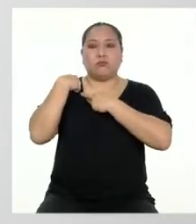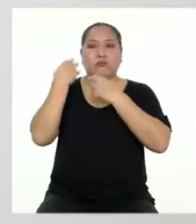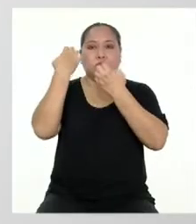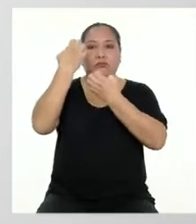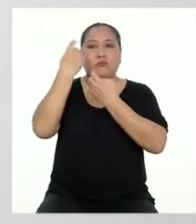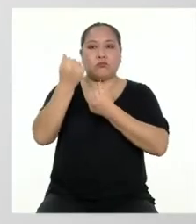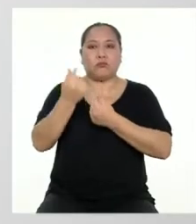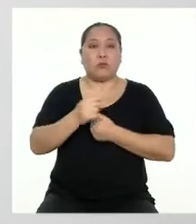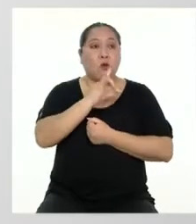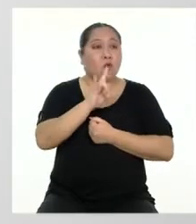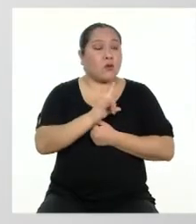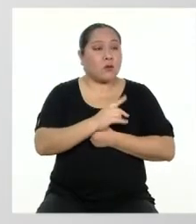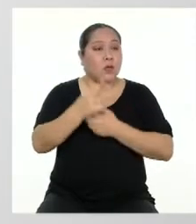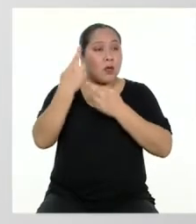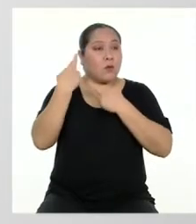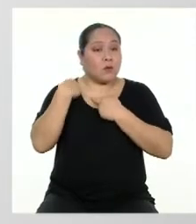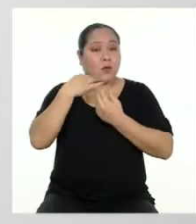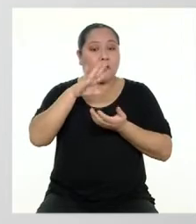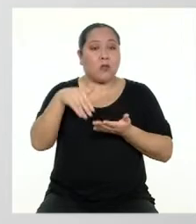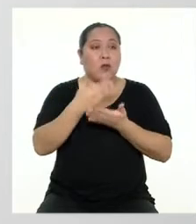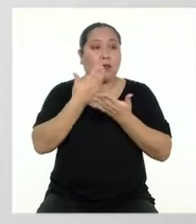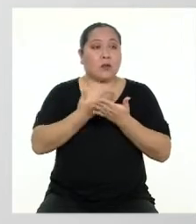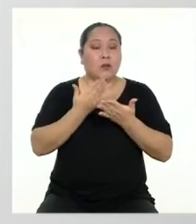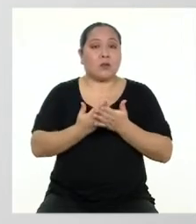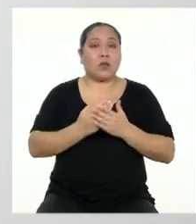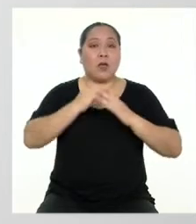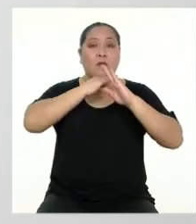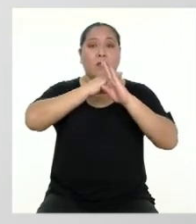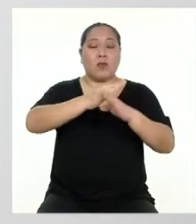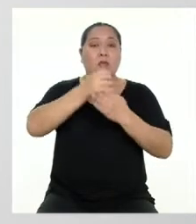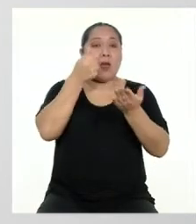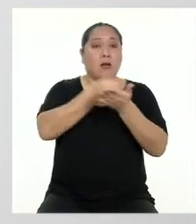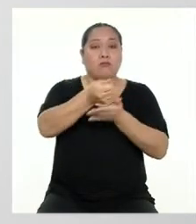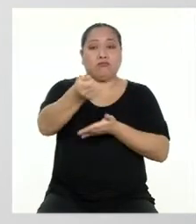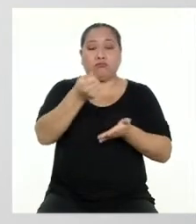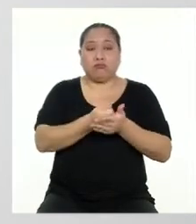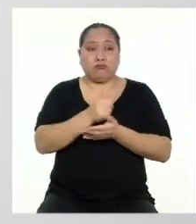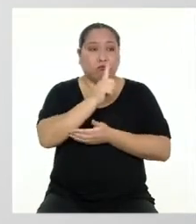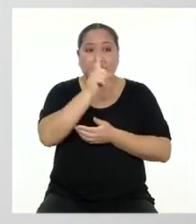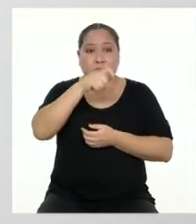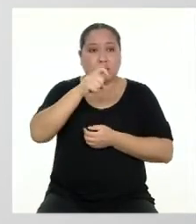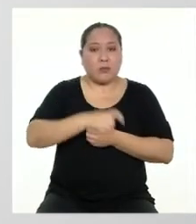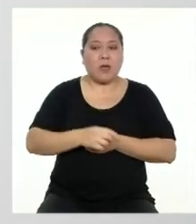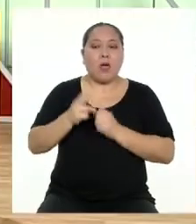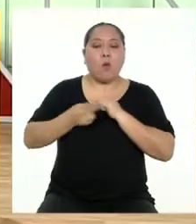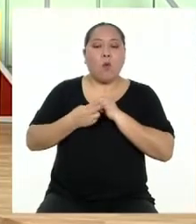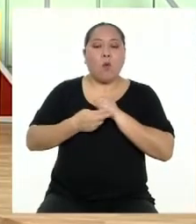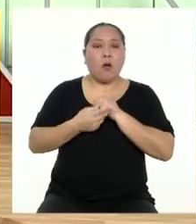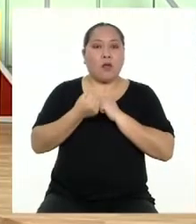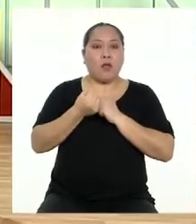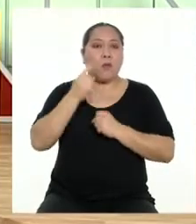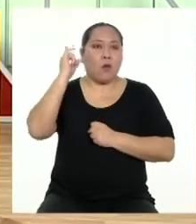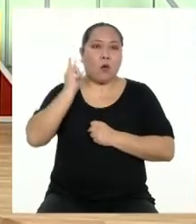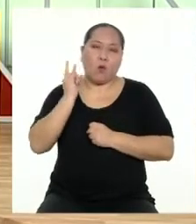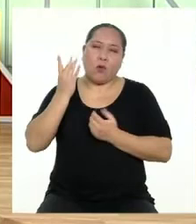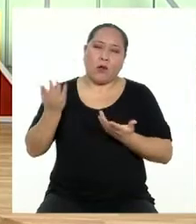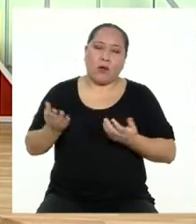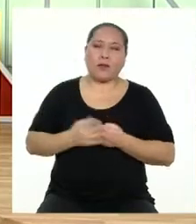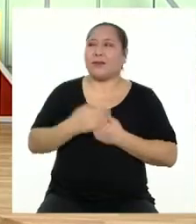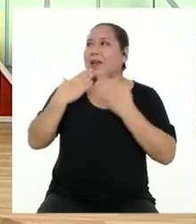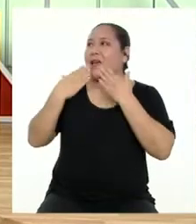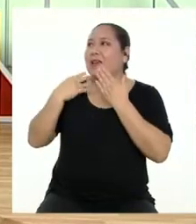aquí debes poner en práctica el costo de oportunidad, es decir, cada vez que decidamos satisfacer una necesidad, tenemos que dejar de lado